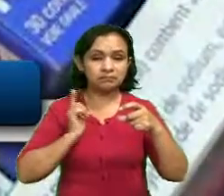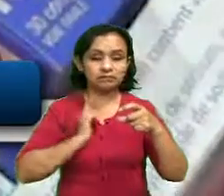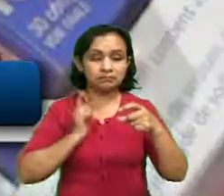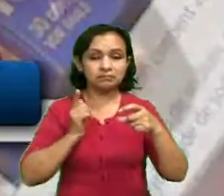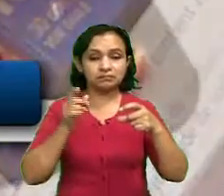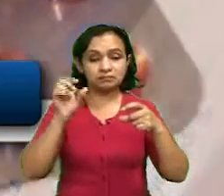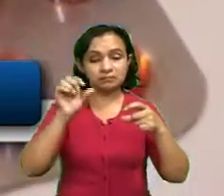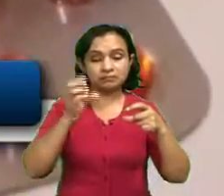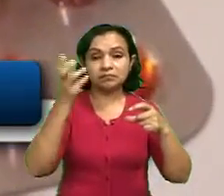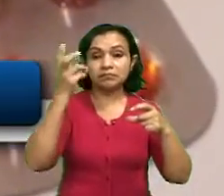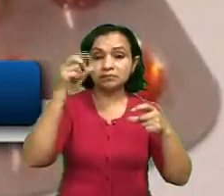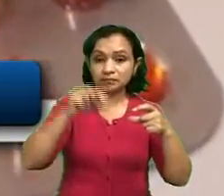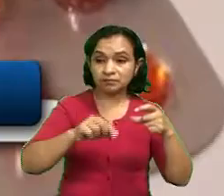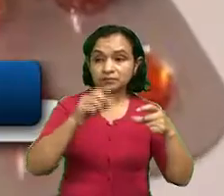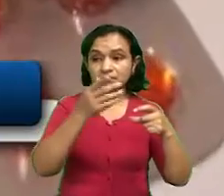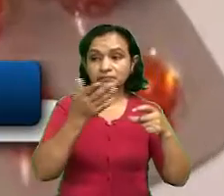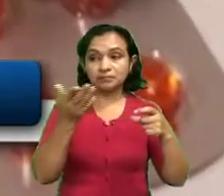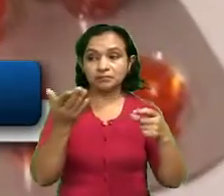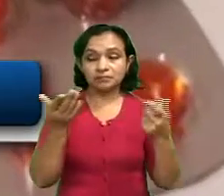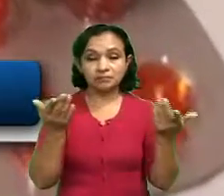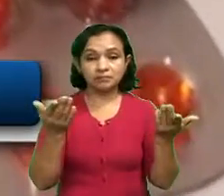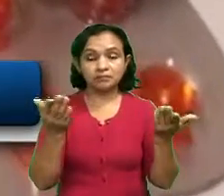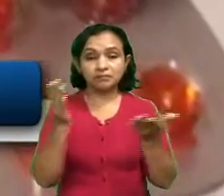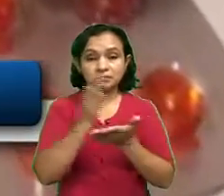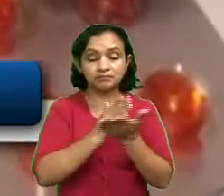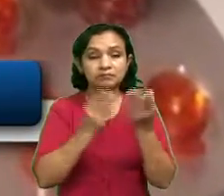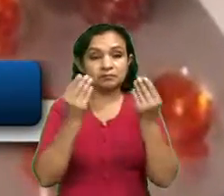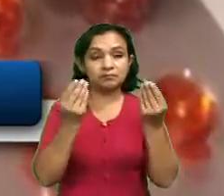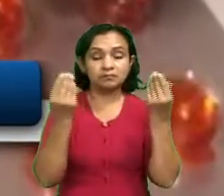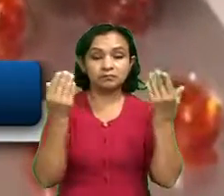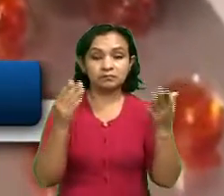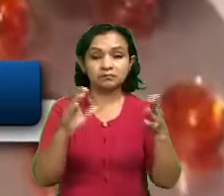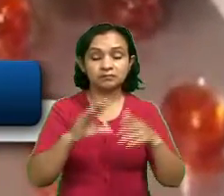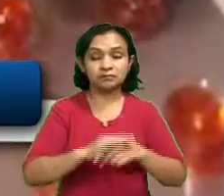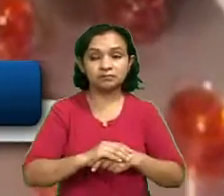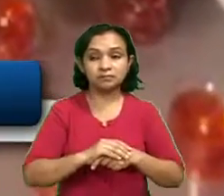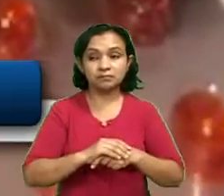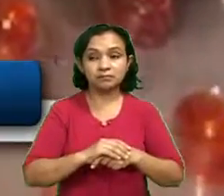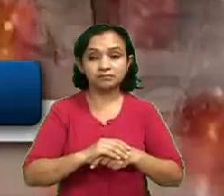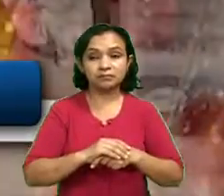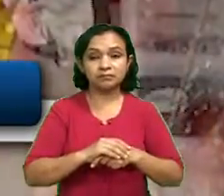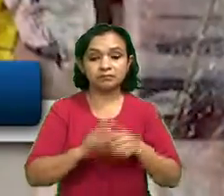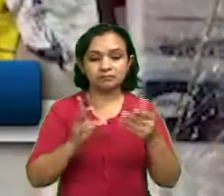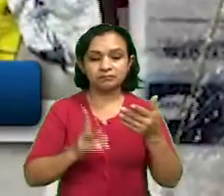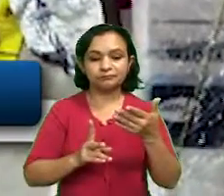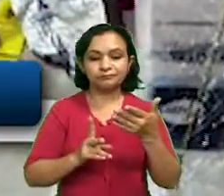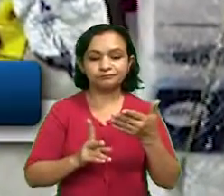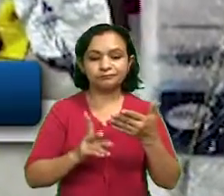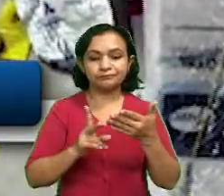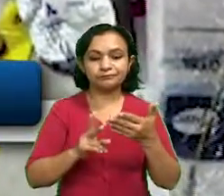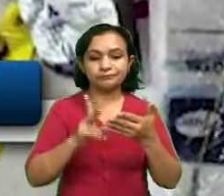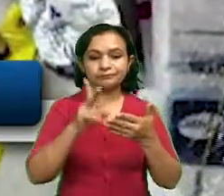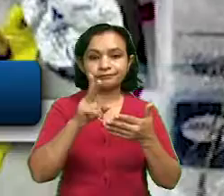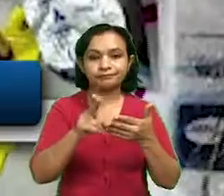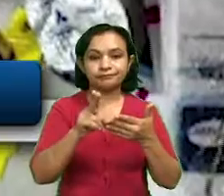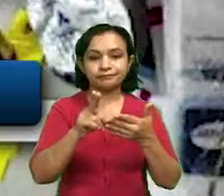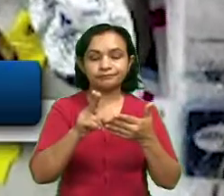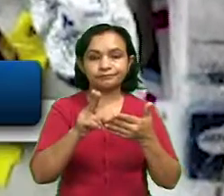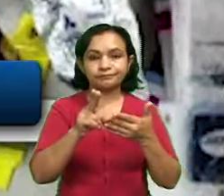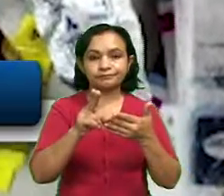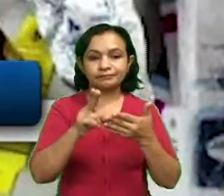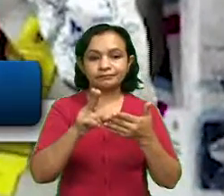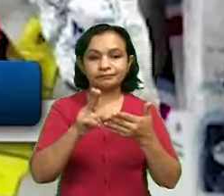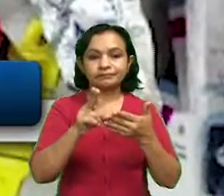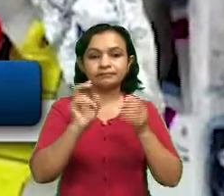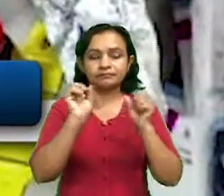vencida? Entonces, bueno, en realidad sí hay muchos casos que como el farmacéutico corta el producto, correcto, entonces el paciente no tiene,